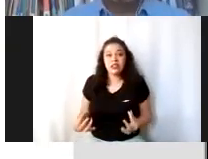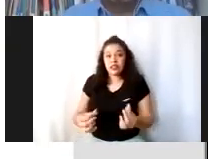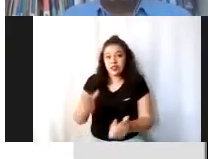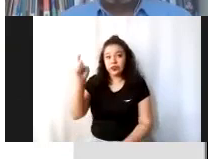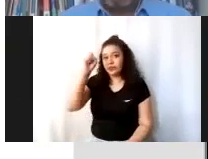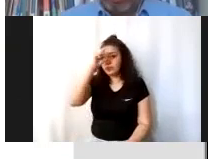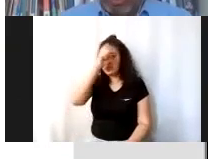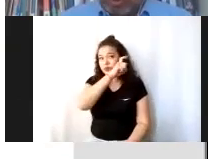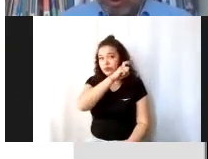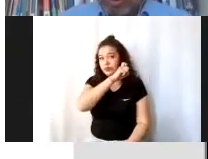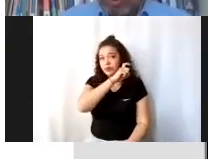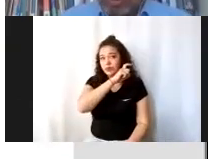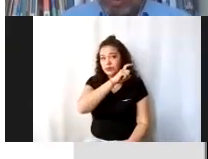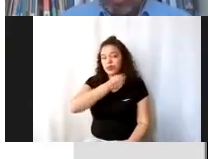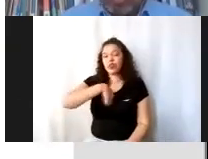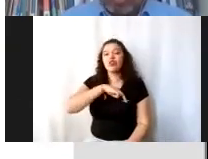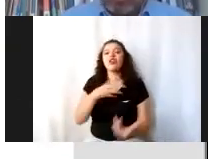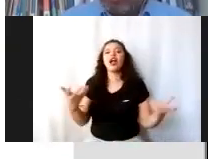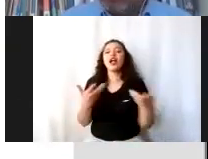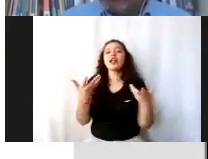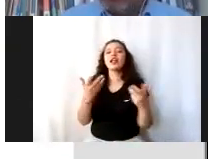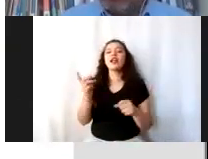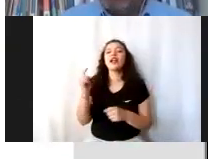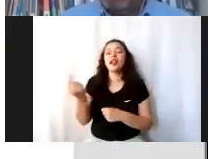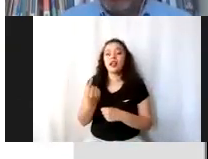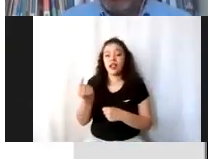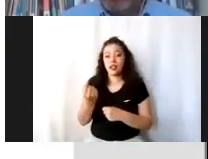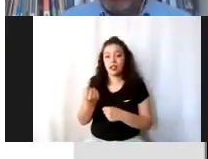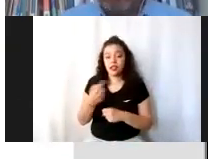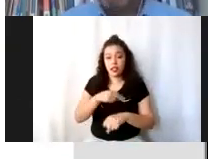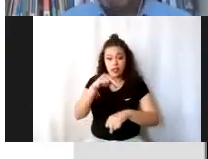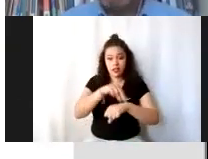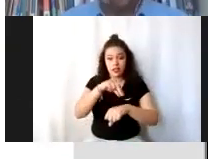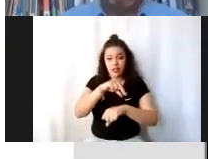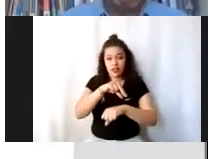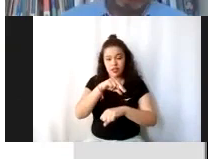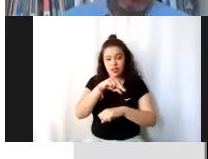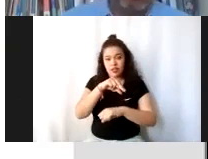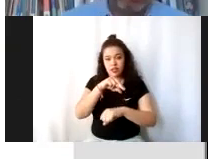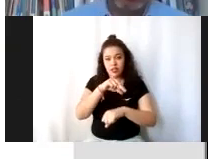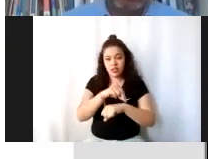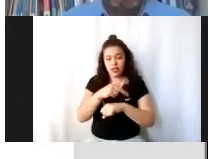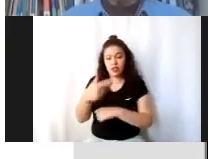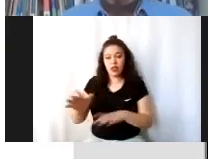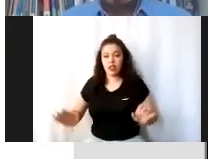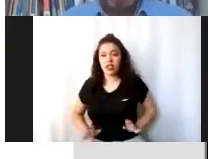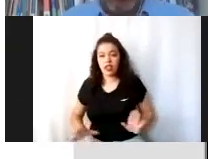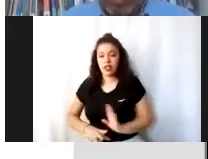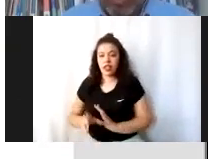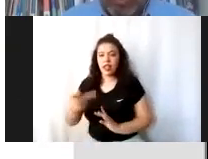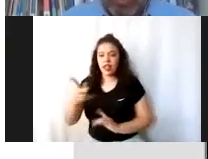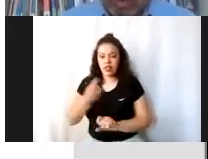nosotros lo que podríamos hacer es, si un médico nos pregunta cuál es el tipo de sangre de la persona, ok,